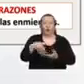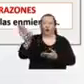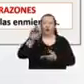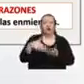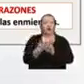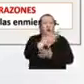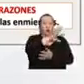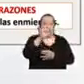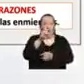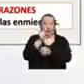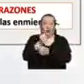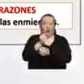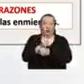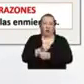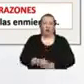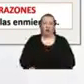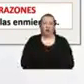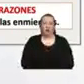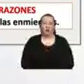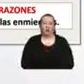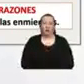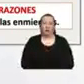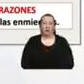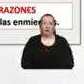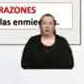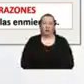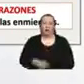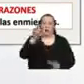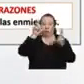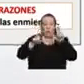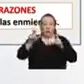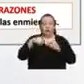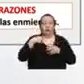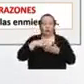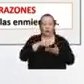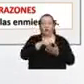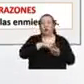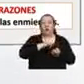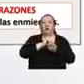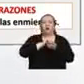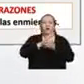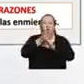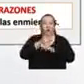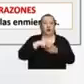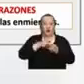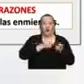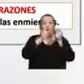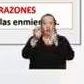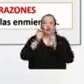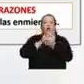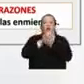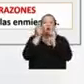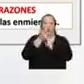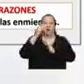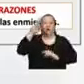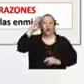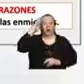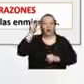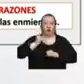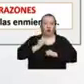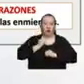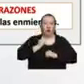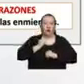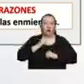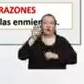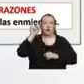quejas mandamos este esta reforma al segundo inciso diciendo las fuerzas más tienen como misión fundamental la defensa nacional